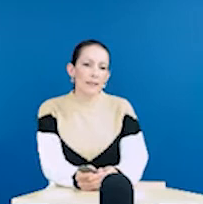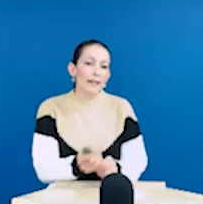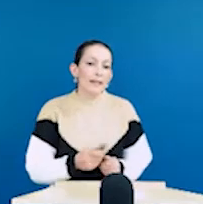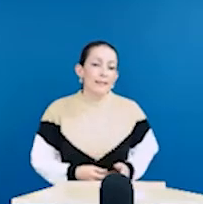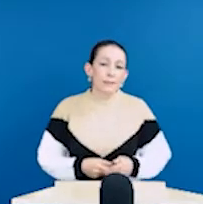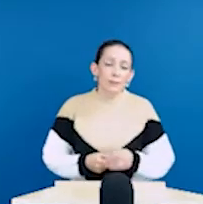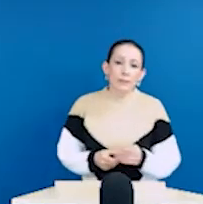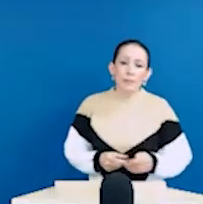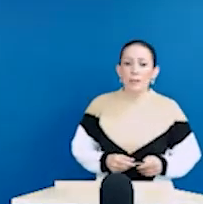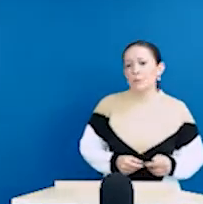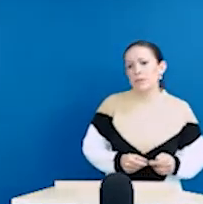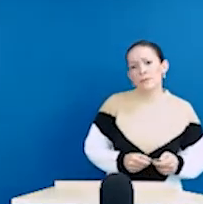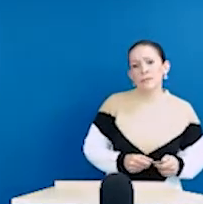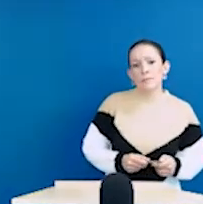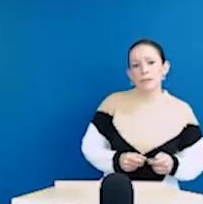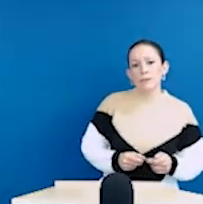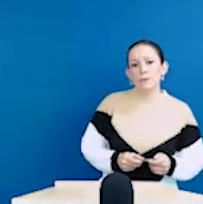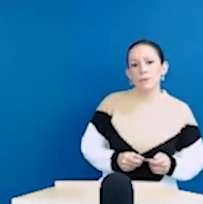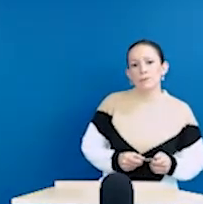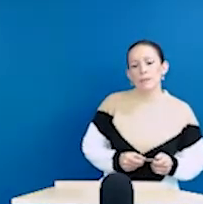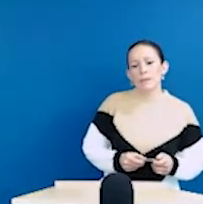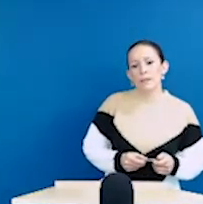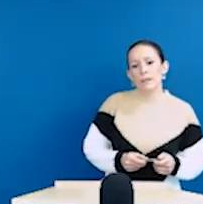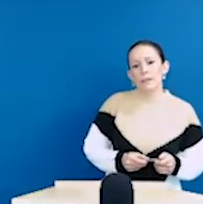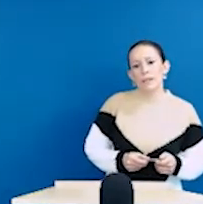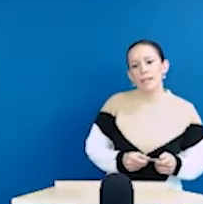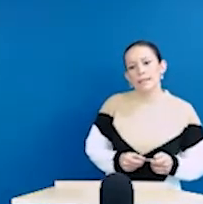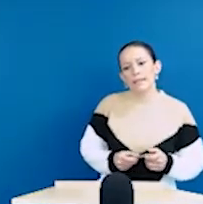cáncer. El cáncer es una enfermedad muy difícil para todos.